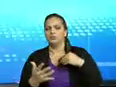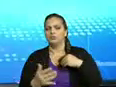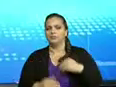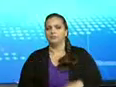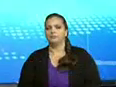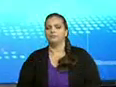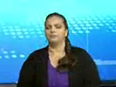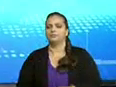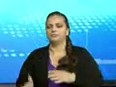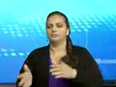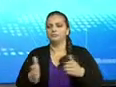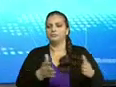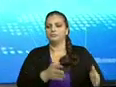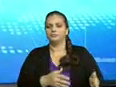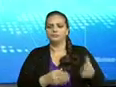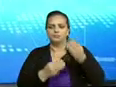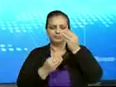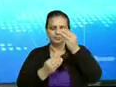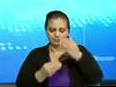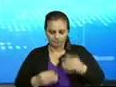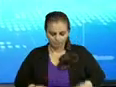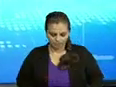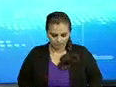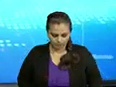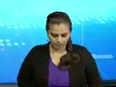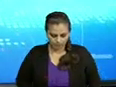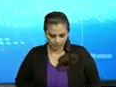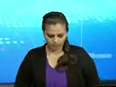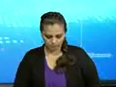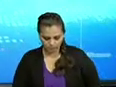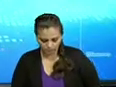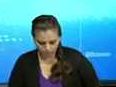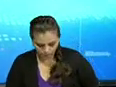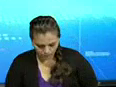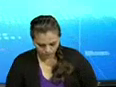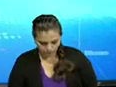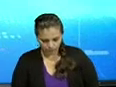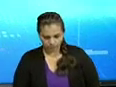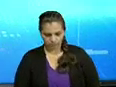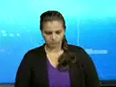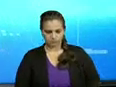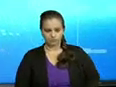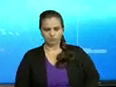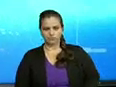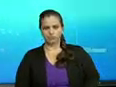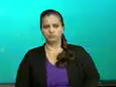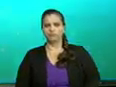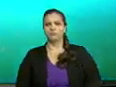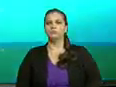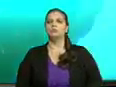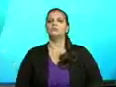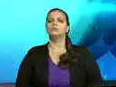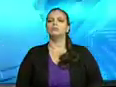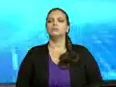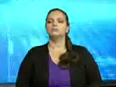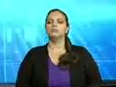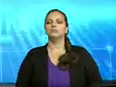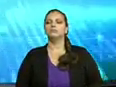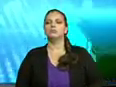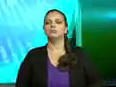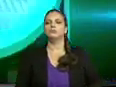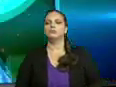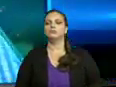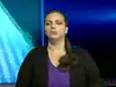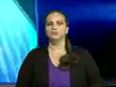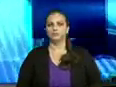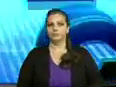una persona murió y 3 resultaron afectadas cuando una enorme roca cayó sobre el vehículo de uso municipal en